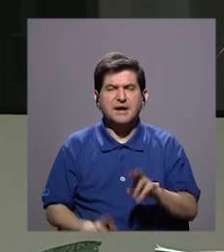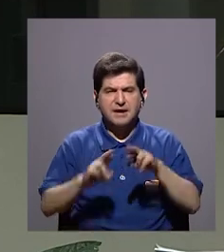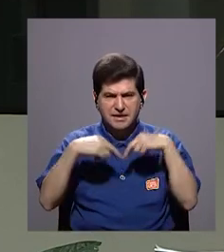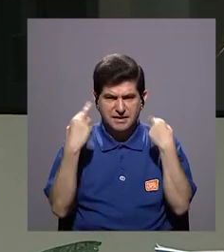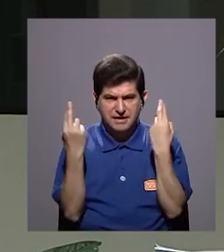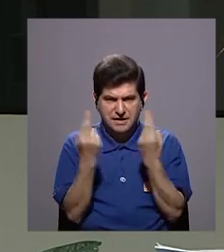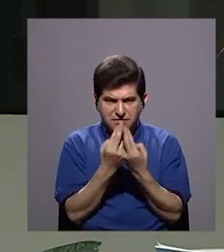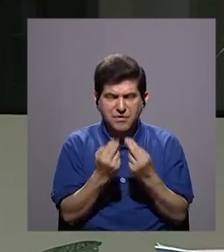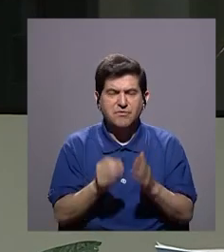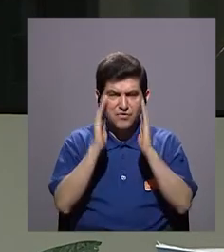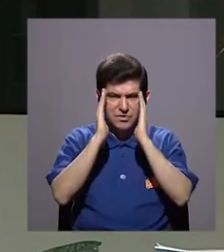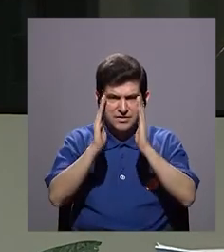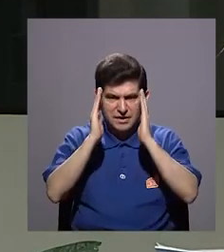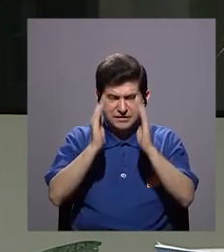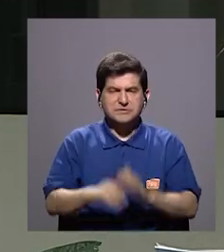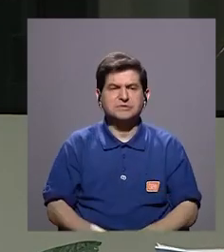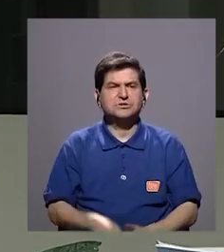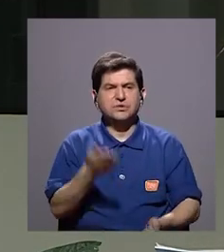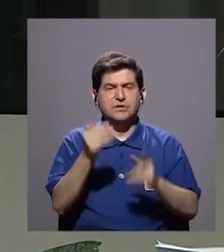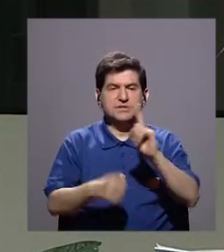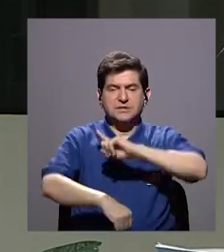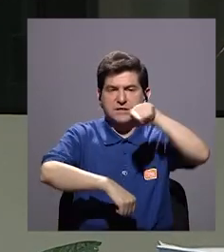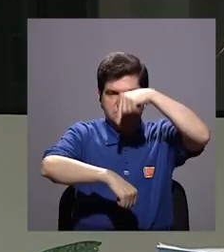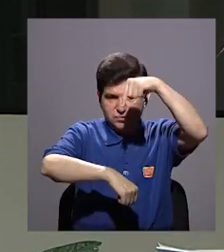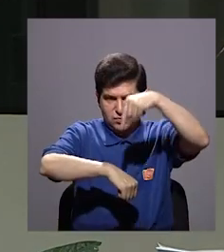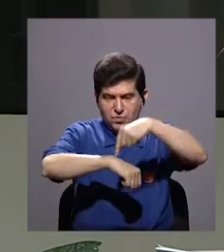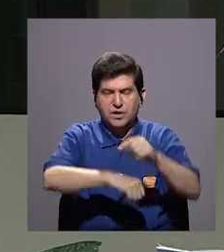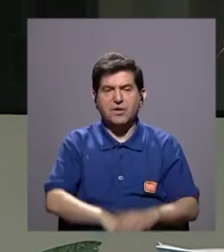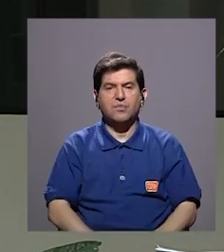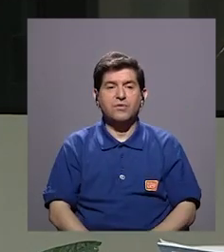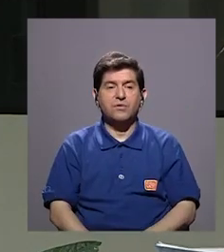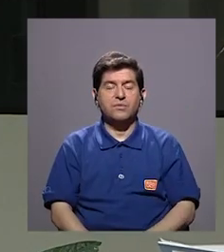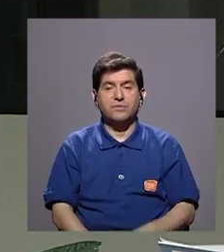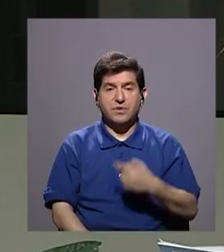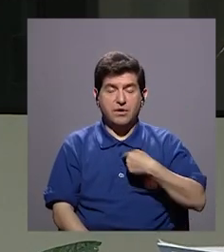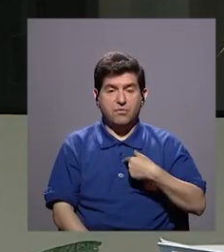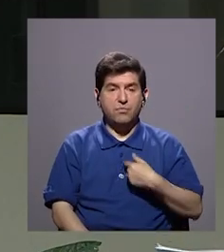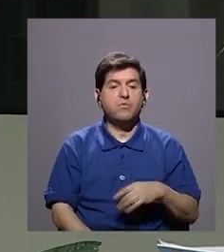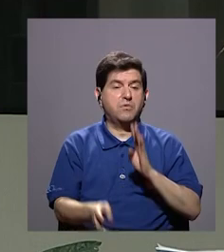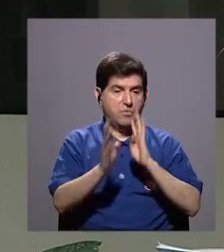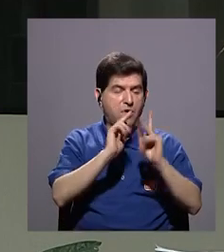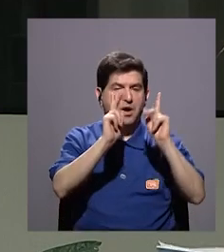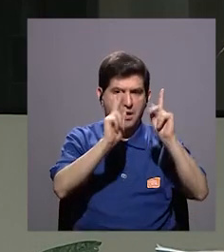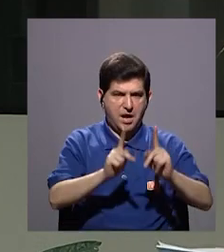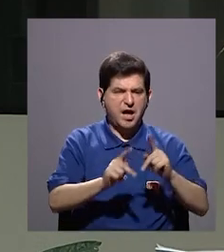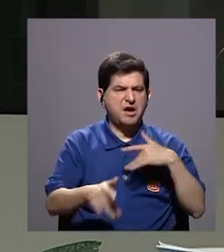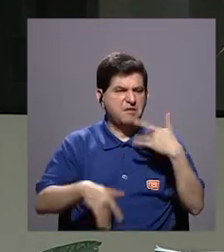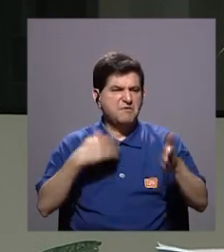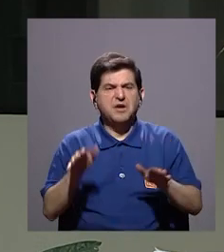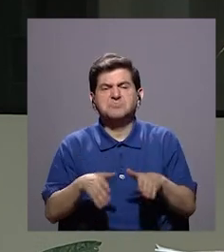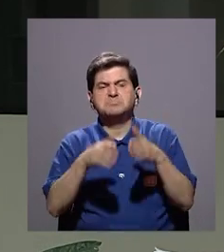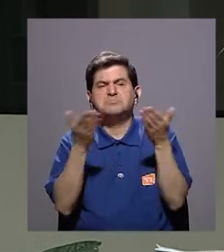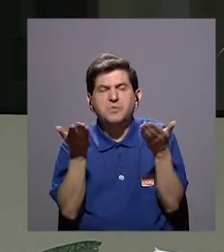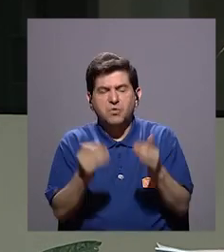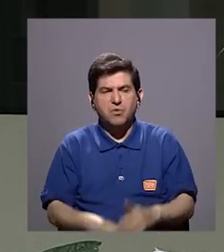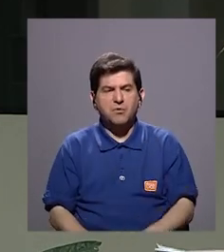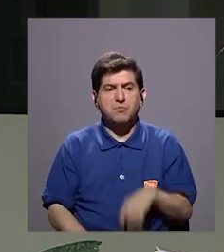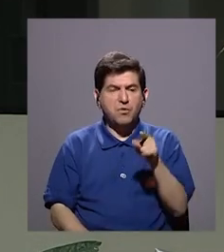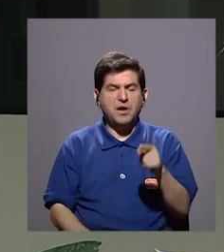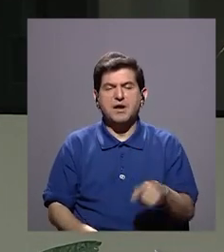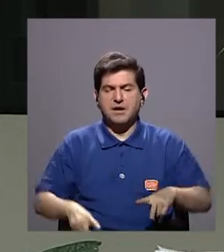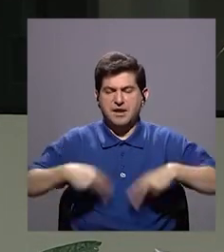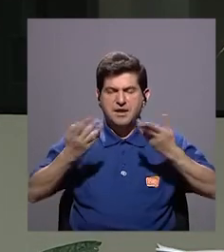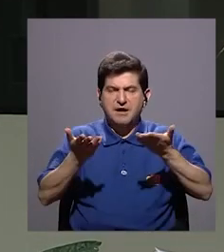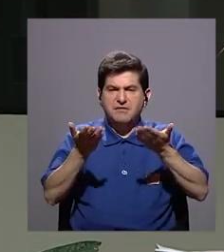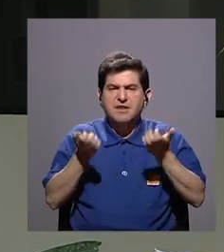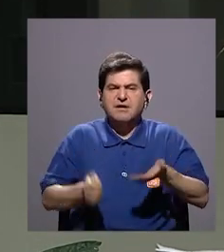sesión, digamos, en una consulta puede durar como una hora. Uno dedica un tiempo para hablar con la persona, cómo se siente, cómo